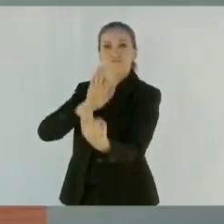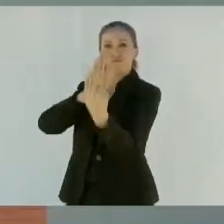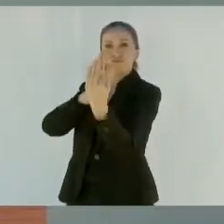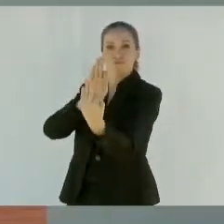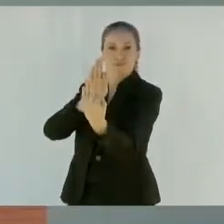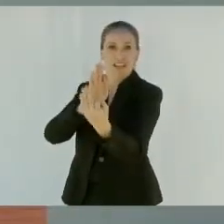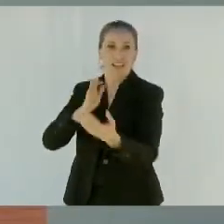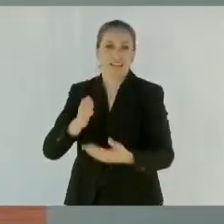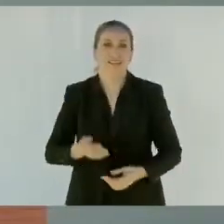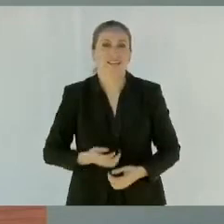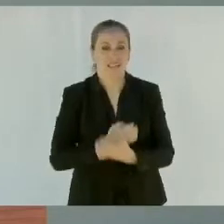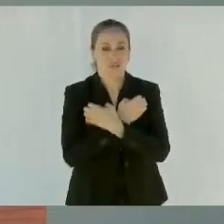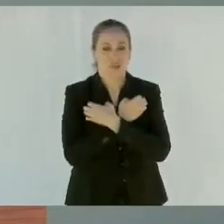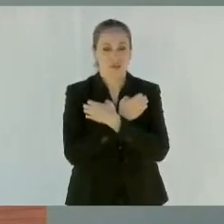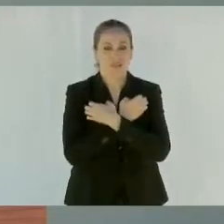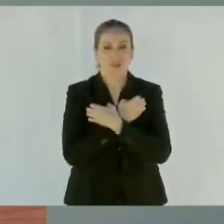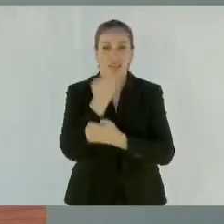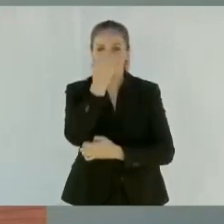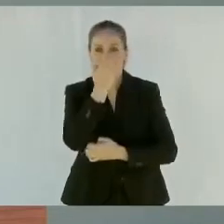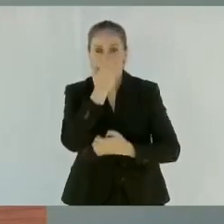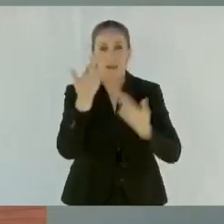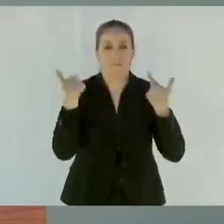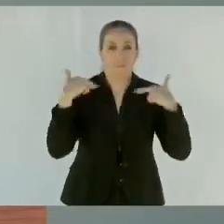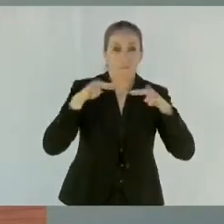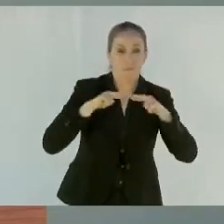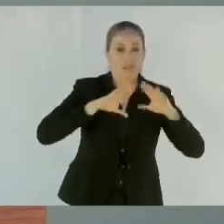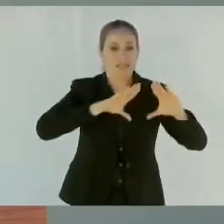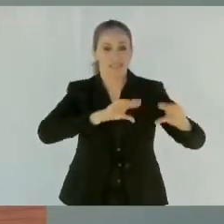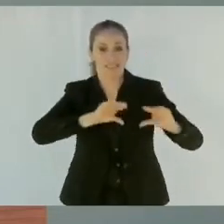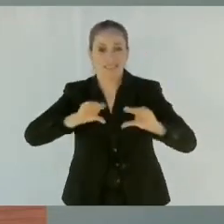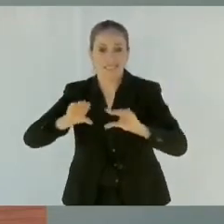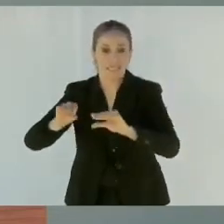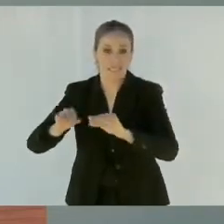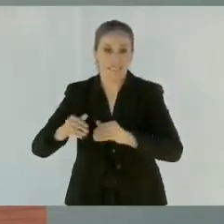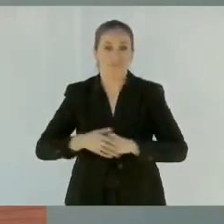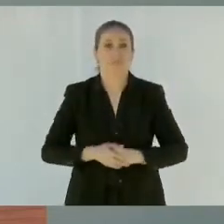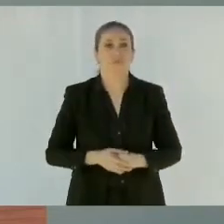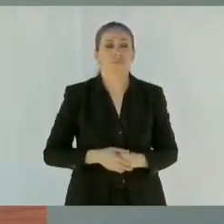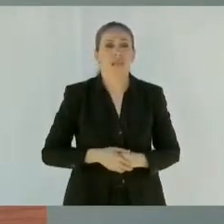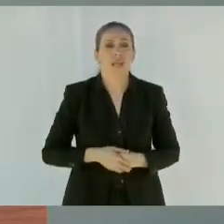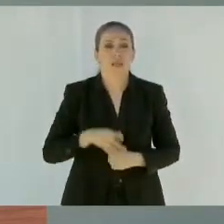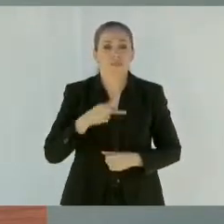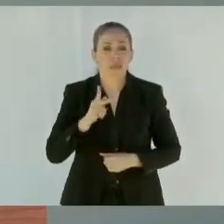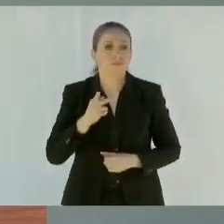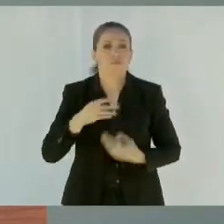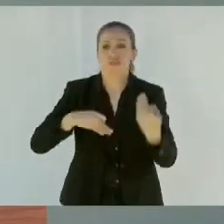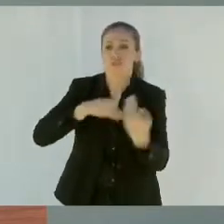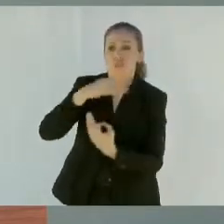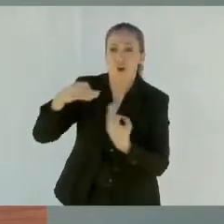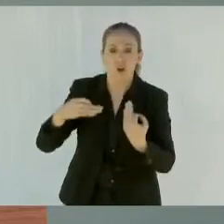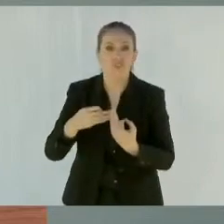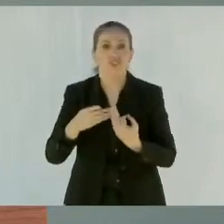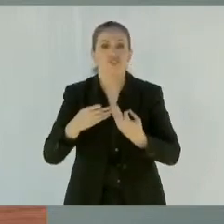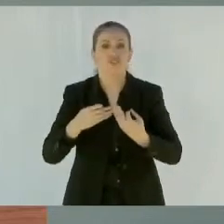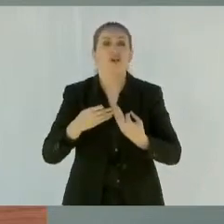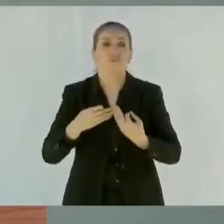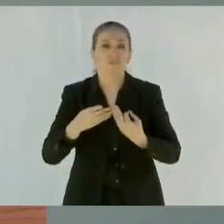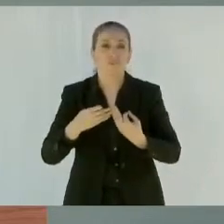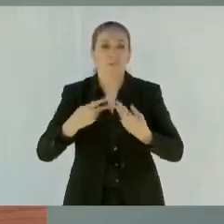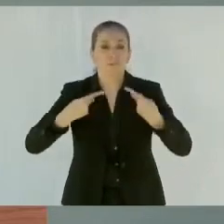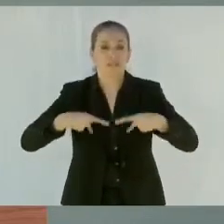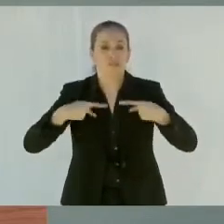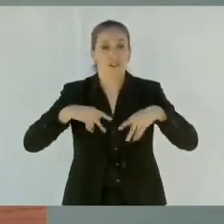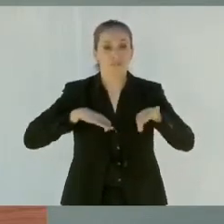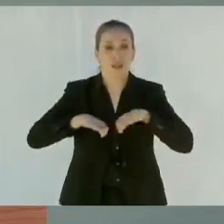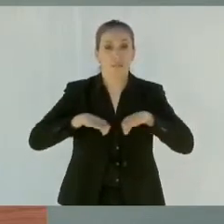los maestros regresen a dar clases, los trabajadores de la educación, requerimos irlos